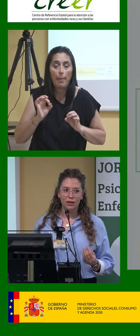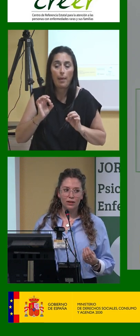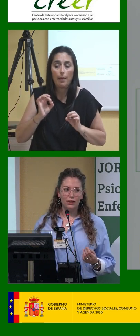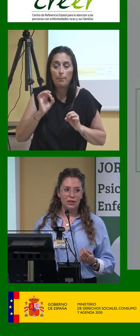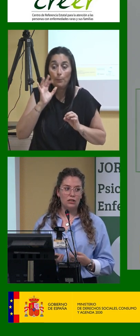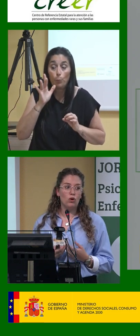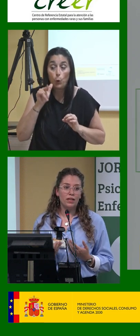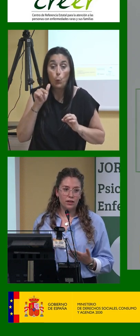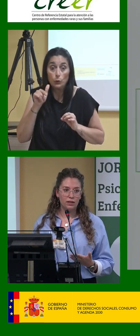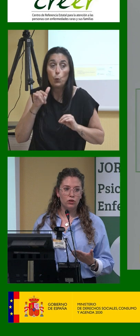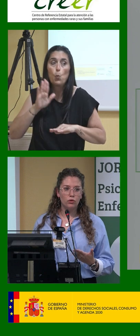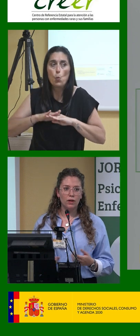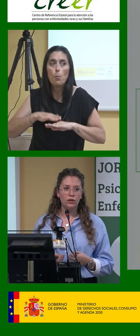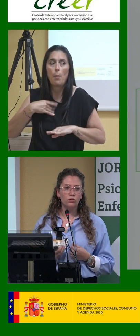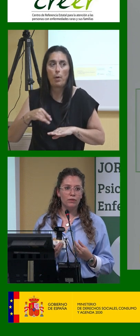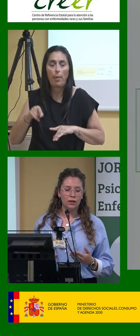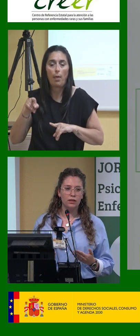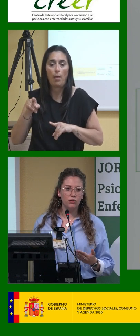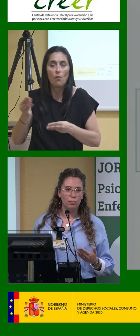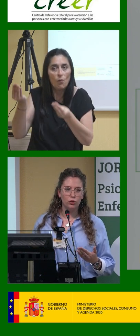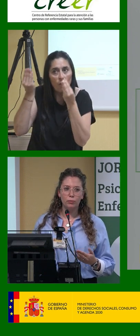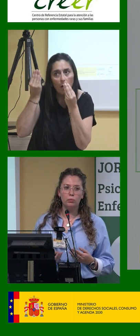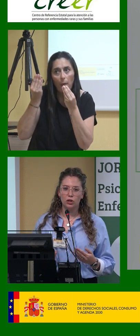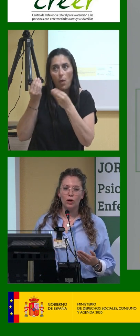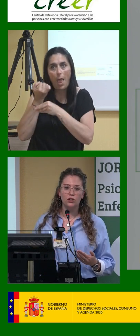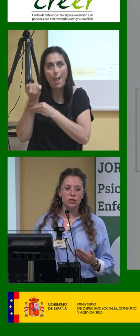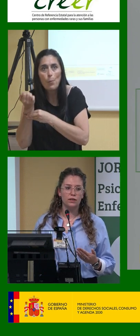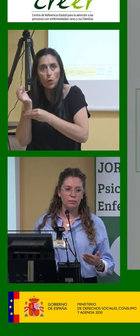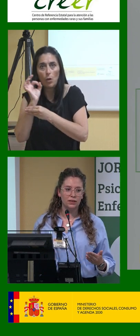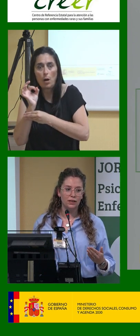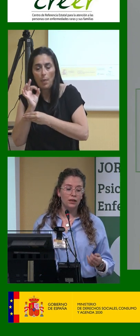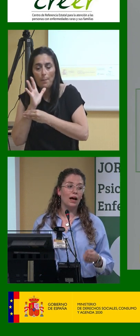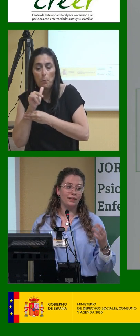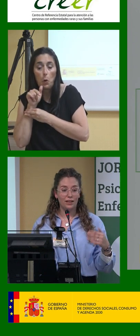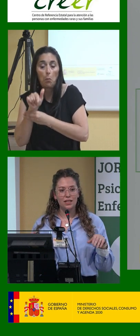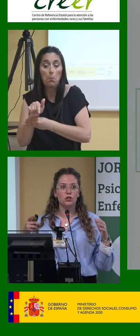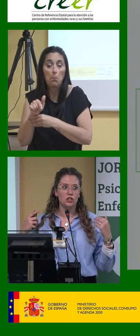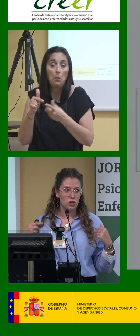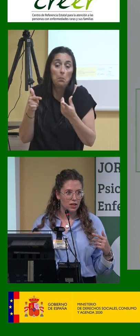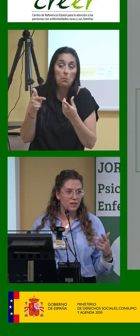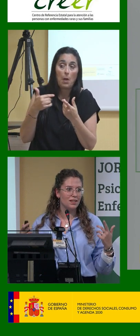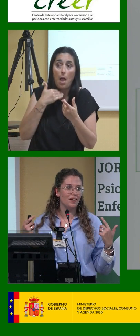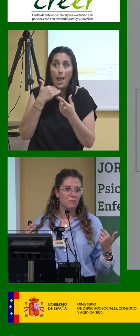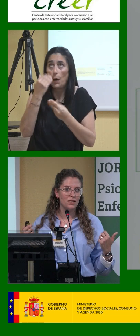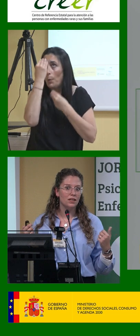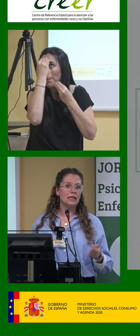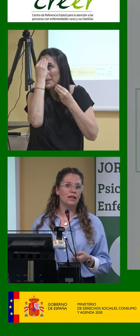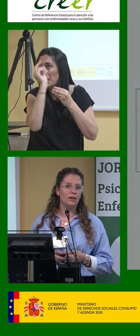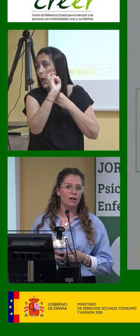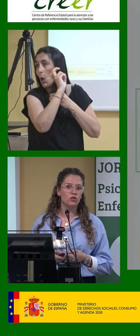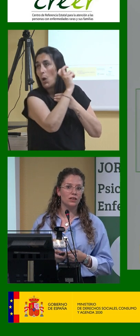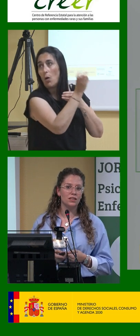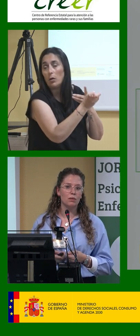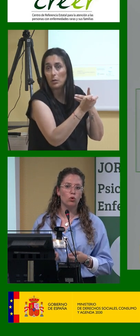el tema. No habían recibido formación, no habían recibido apoyo, pero porque igual ellos directamente, al tener esas otras cosas que pensar y demás